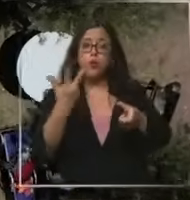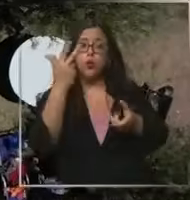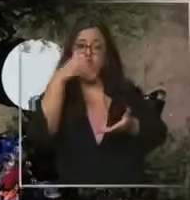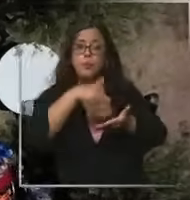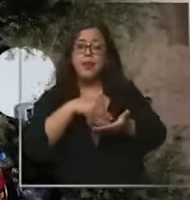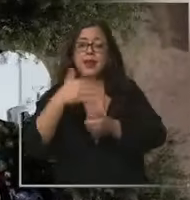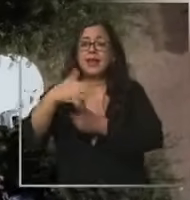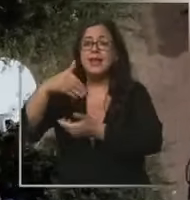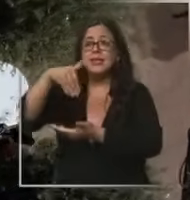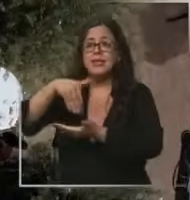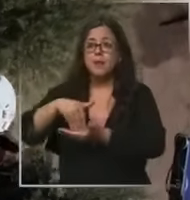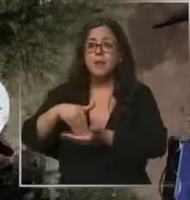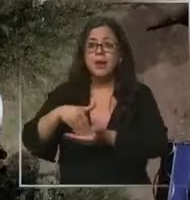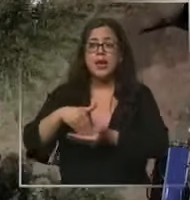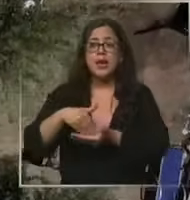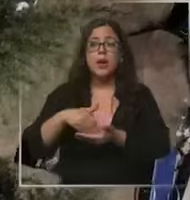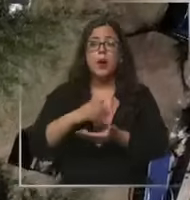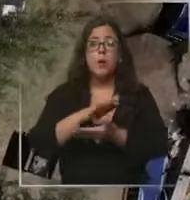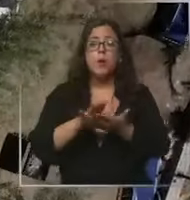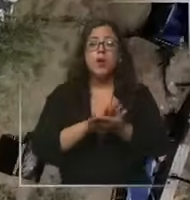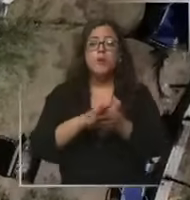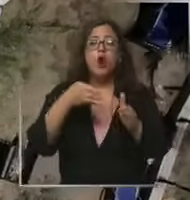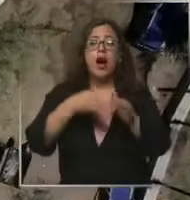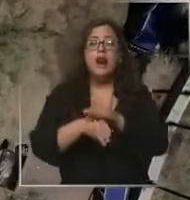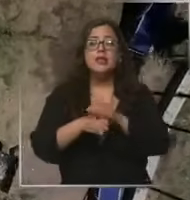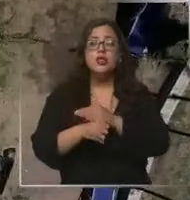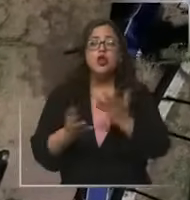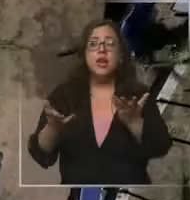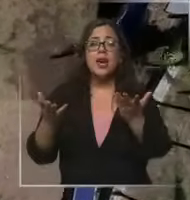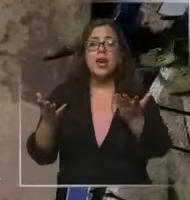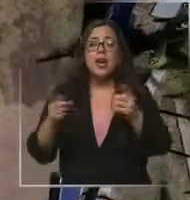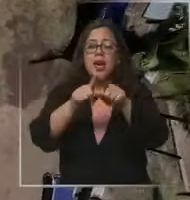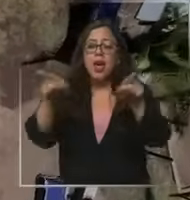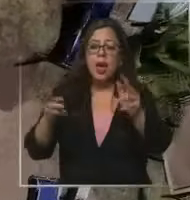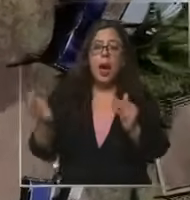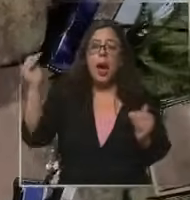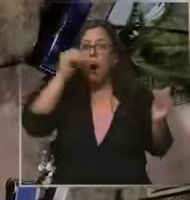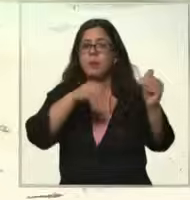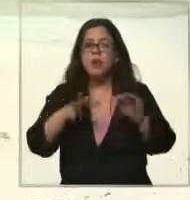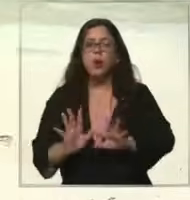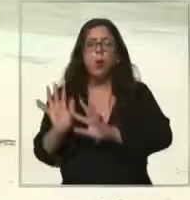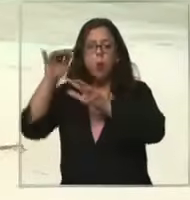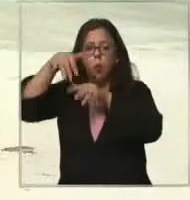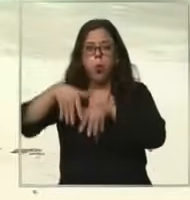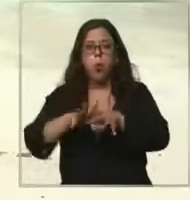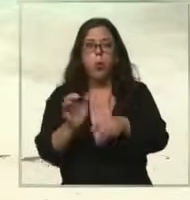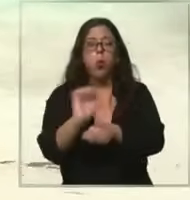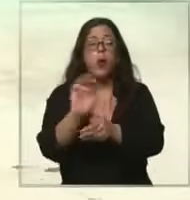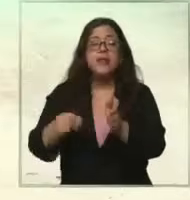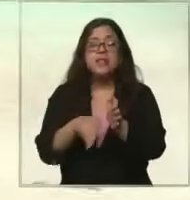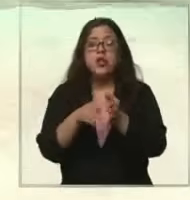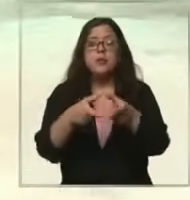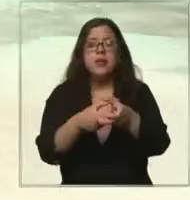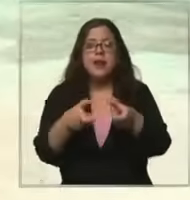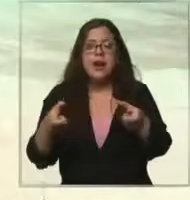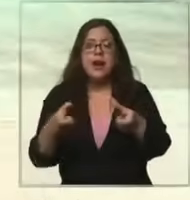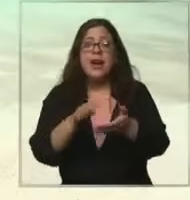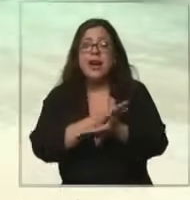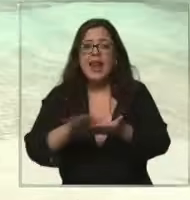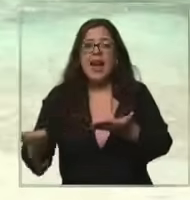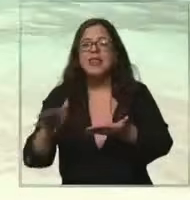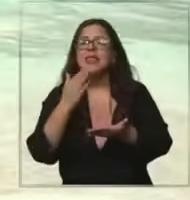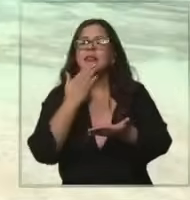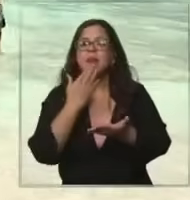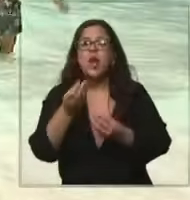y 15.000 pesos. Se incluye el acceso a la piscina con olas. El estacionamiento es gratuito y también se puede